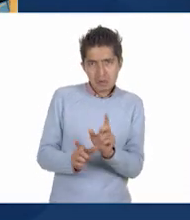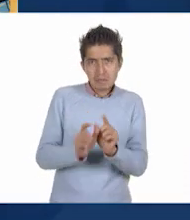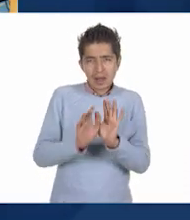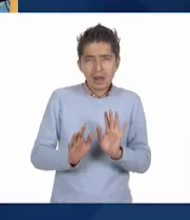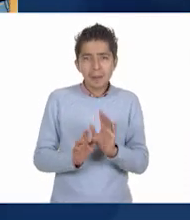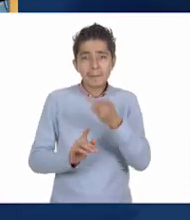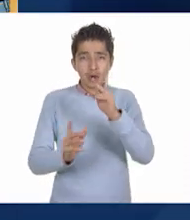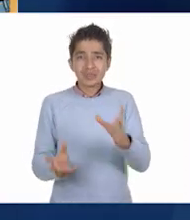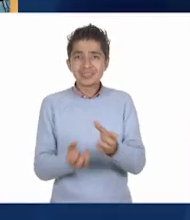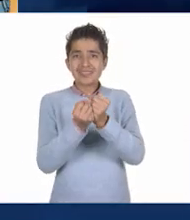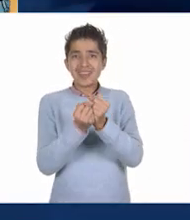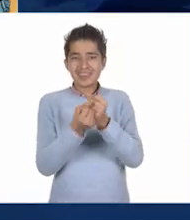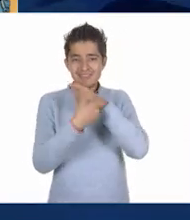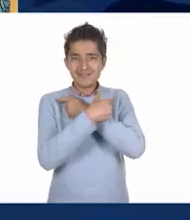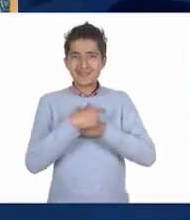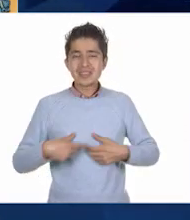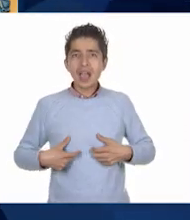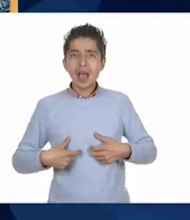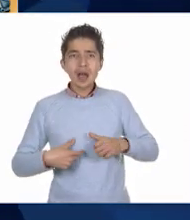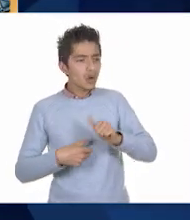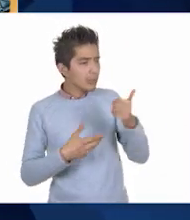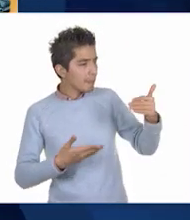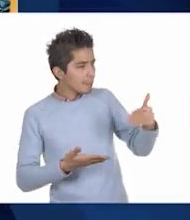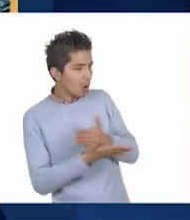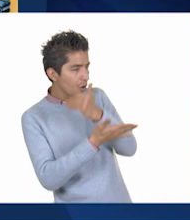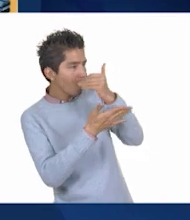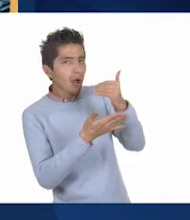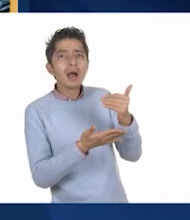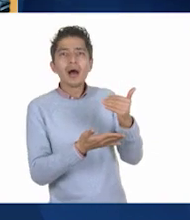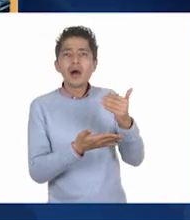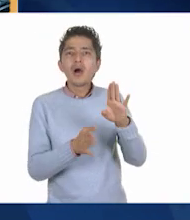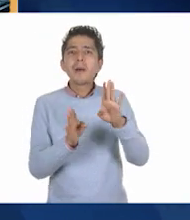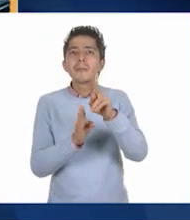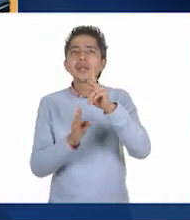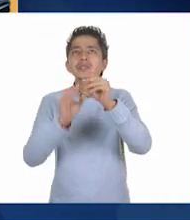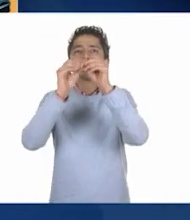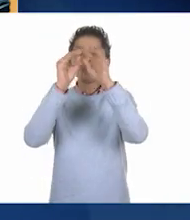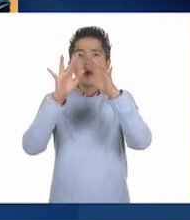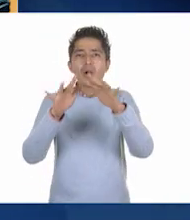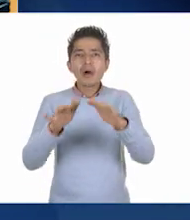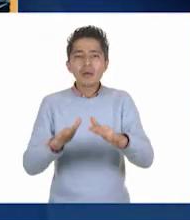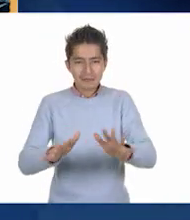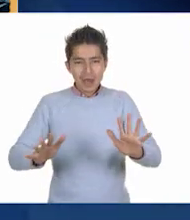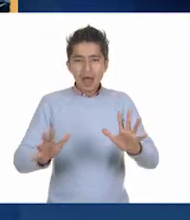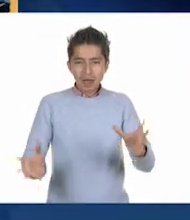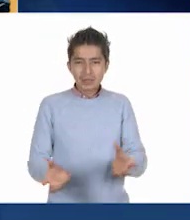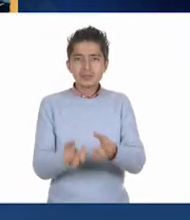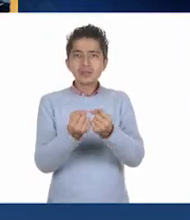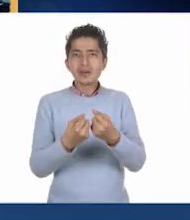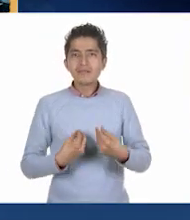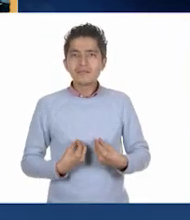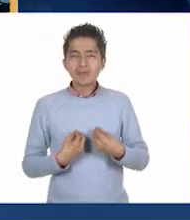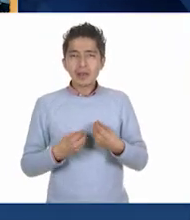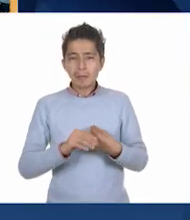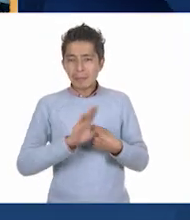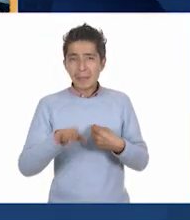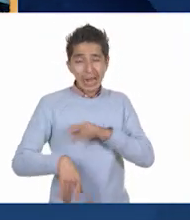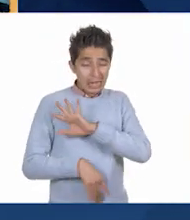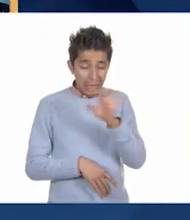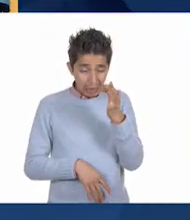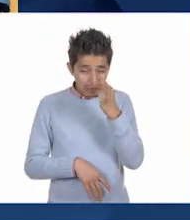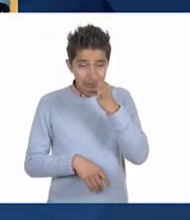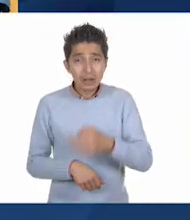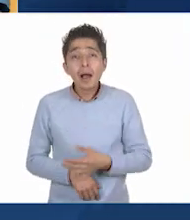Salvado Villa por la intervención milagrosa, porque fue un milagro quitar la Huerta un crimen de las manos de algunos